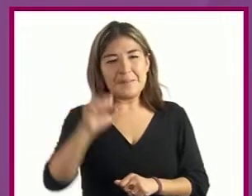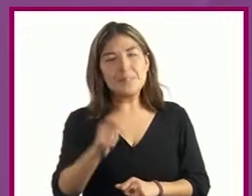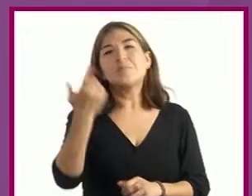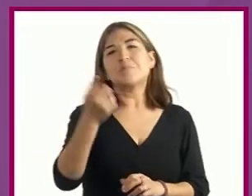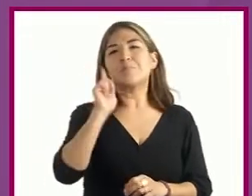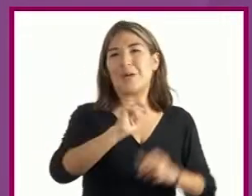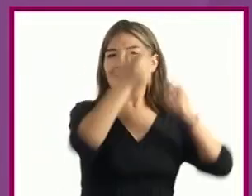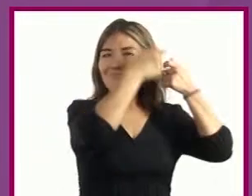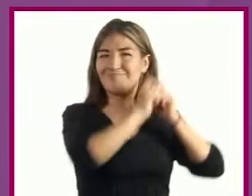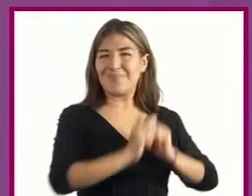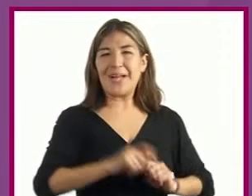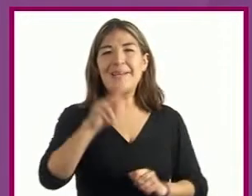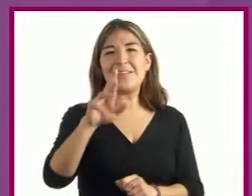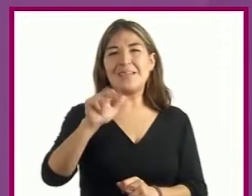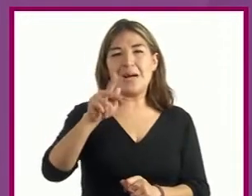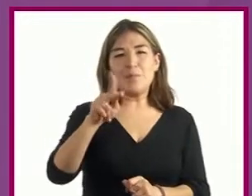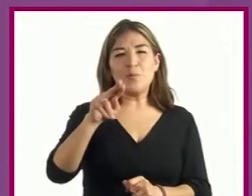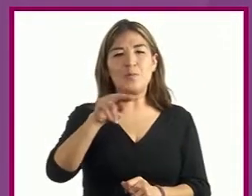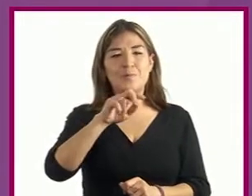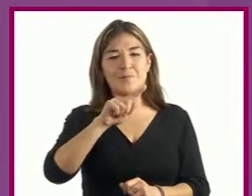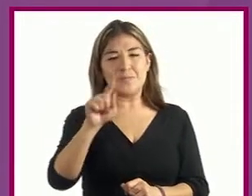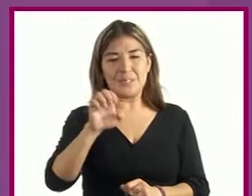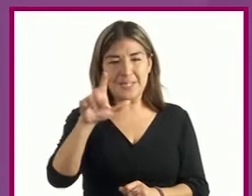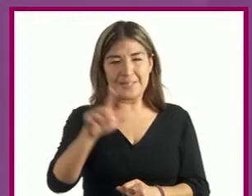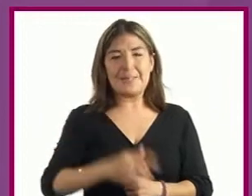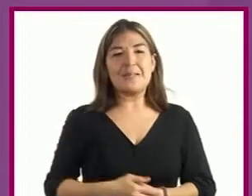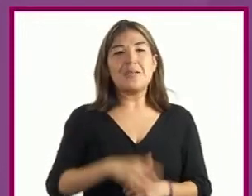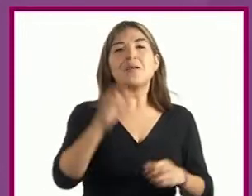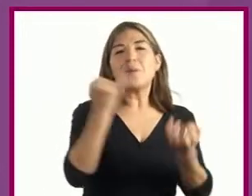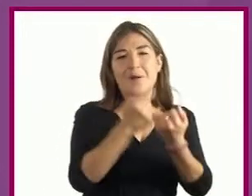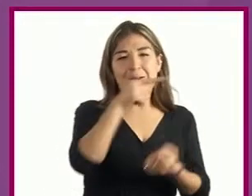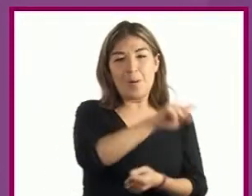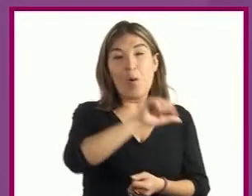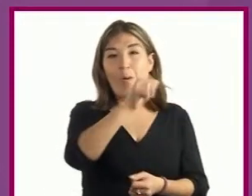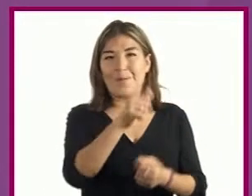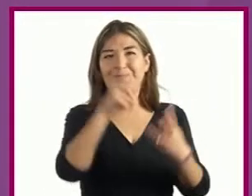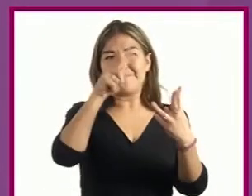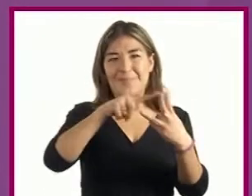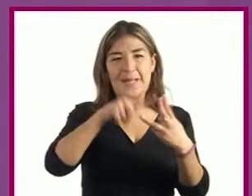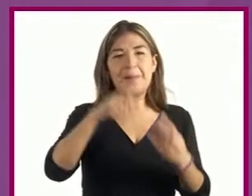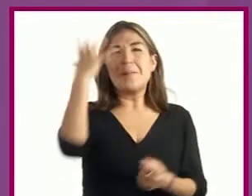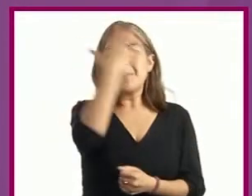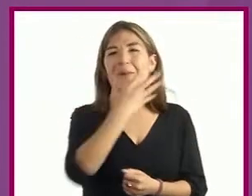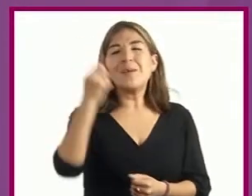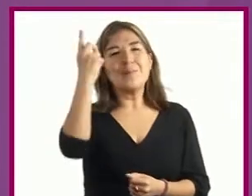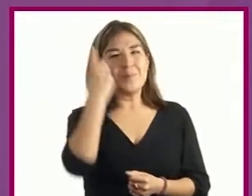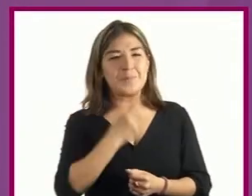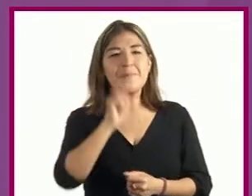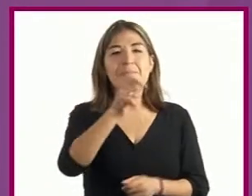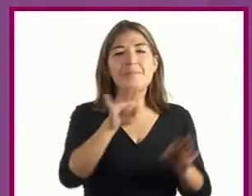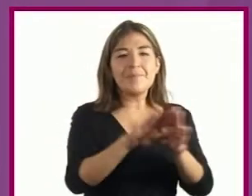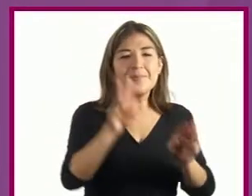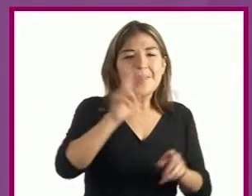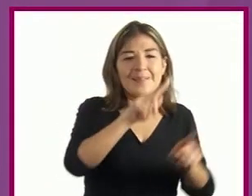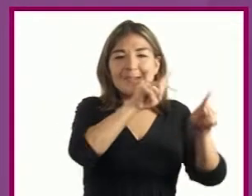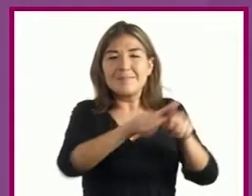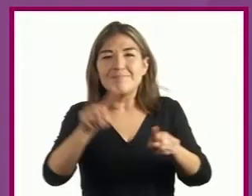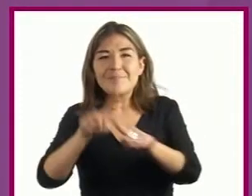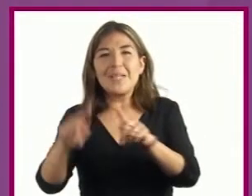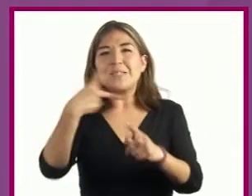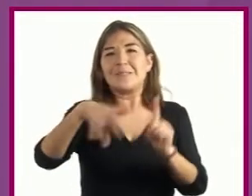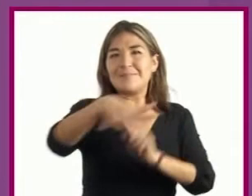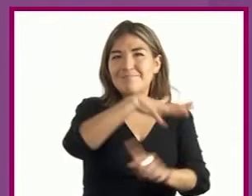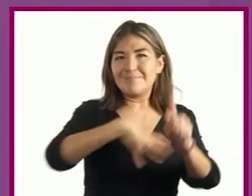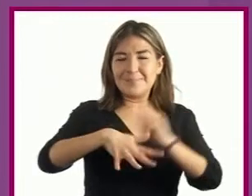Rapunzel, o muestran el tiempo detenido como en La Bella Durmiente, ya que nos dan una panorámica del contexto.